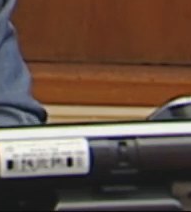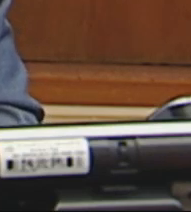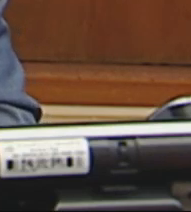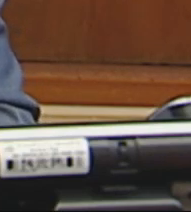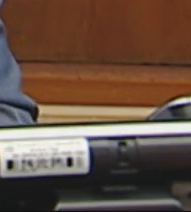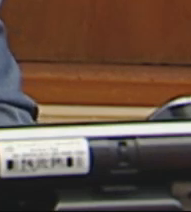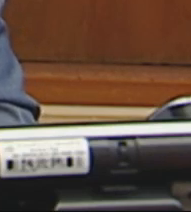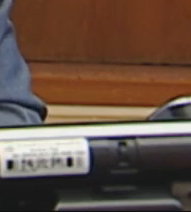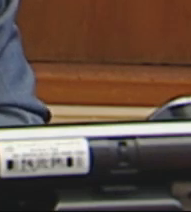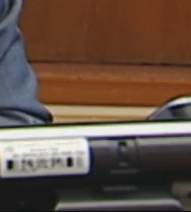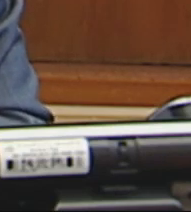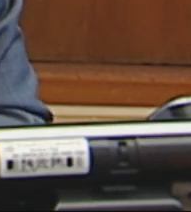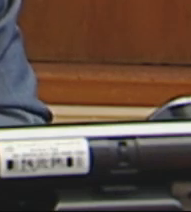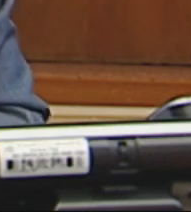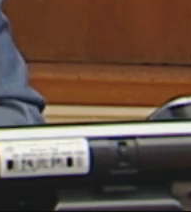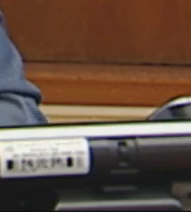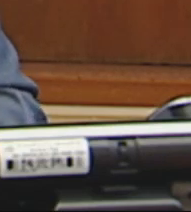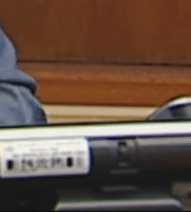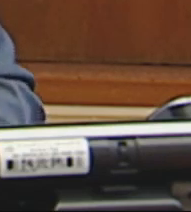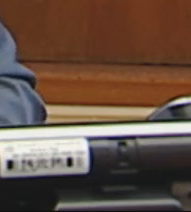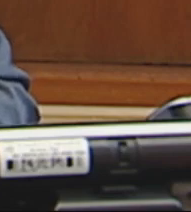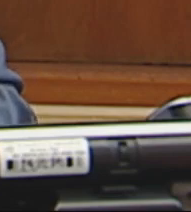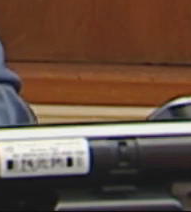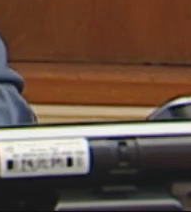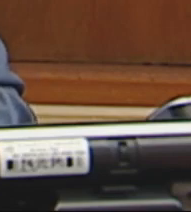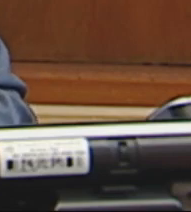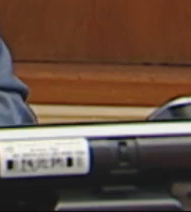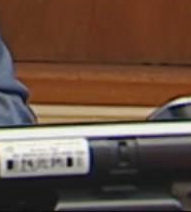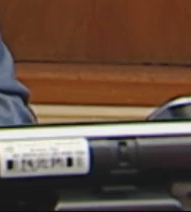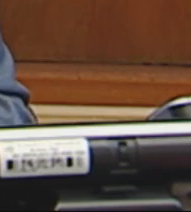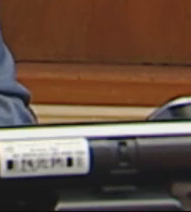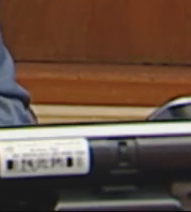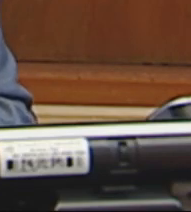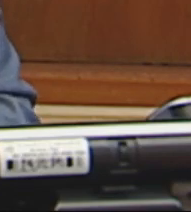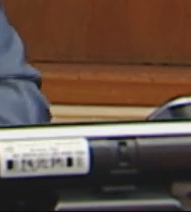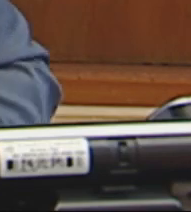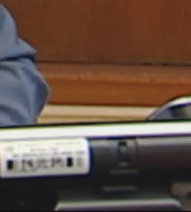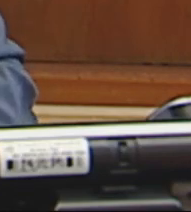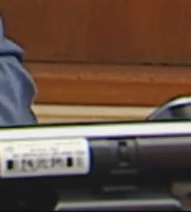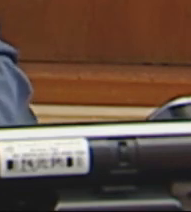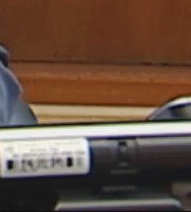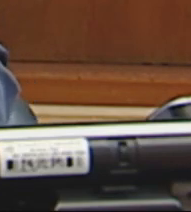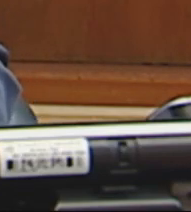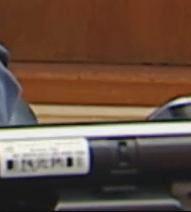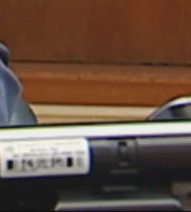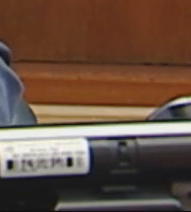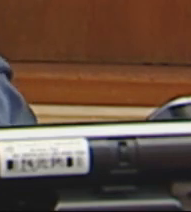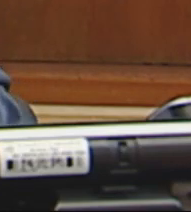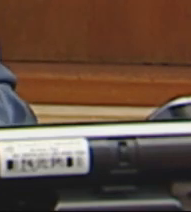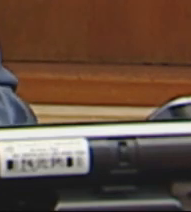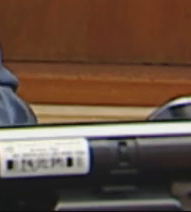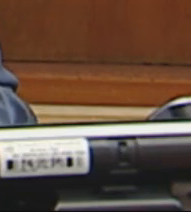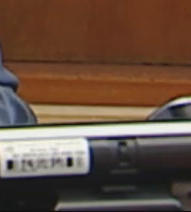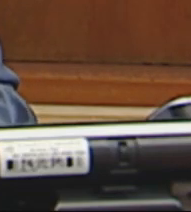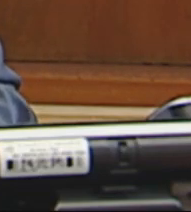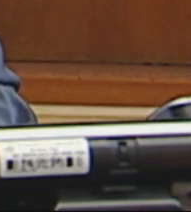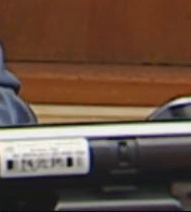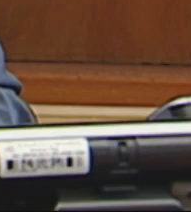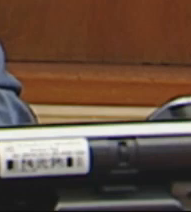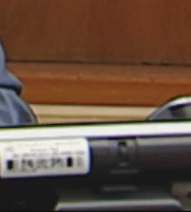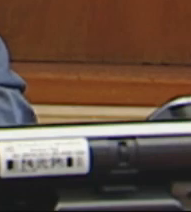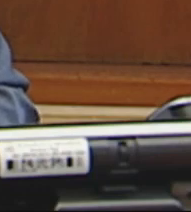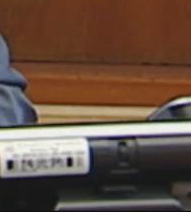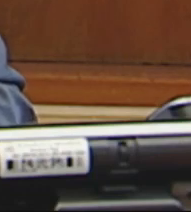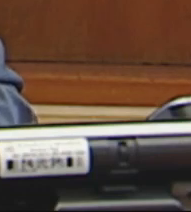Por tanto, en uso de sus facultades constitucionales y a iniciativa de los